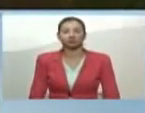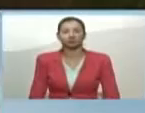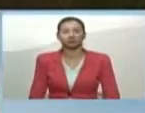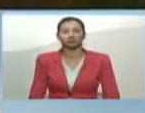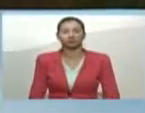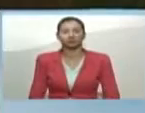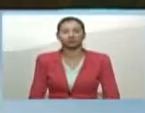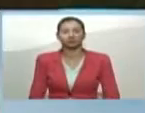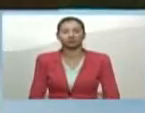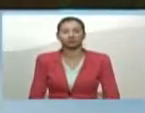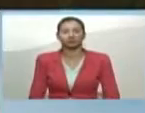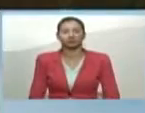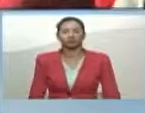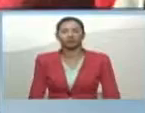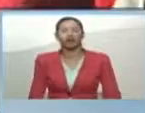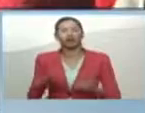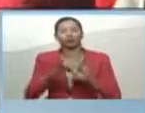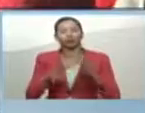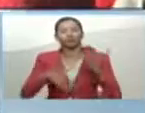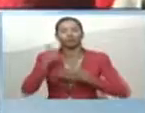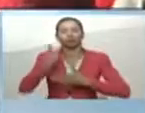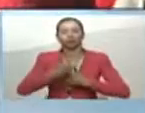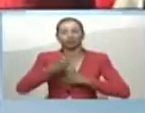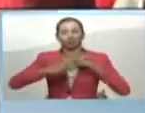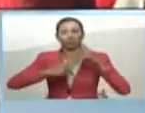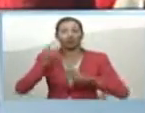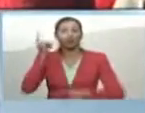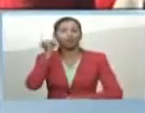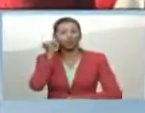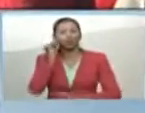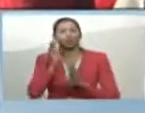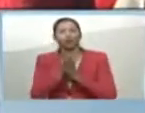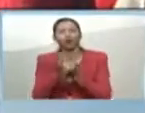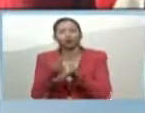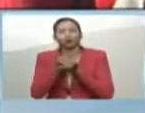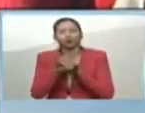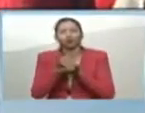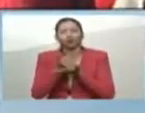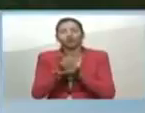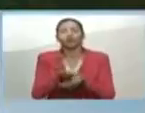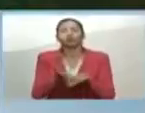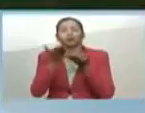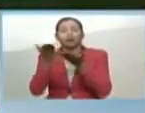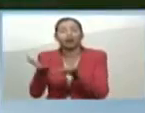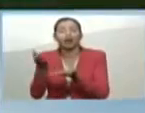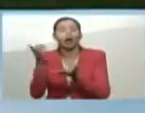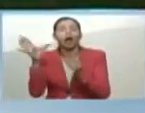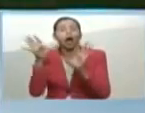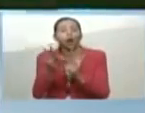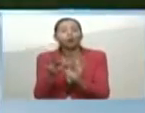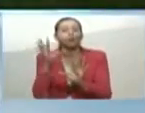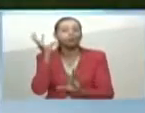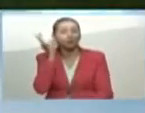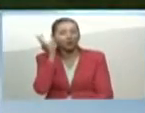articular los proyectos productivos de una mujer y entregarle a una mujer